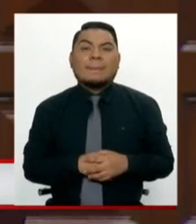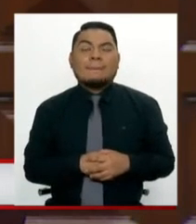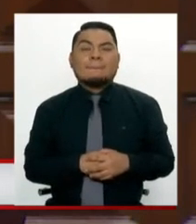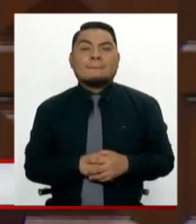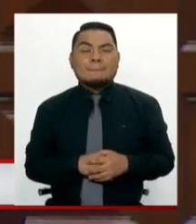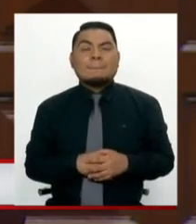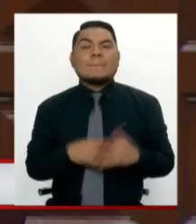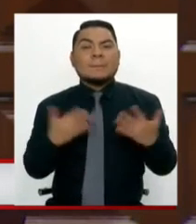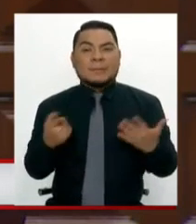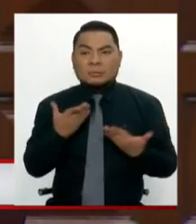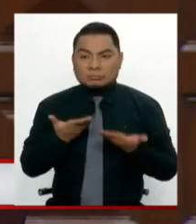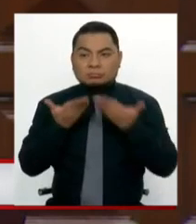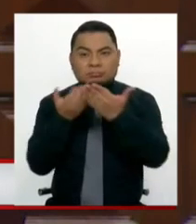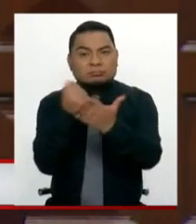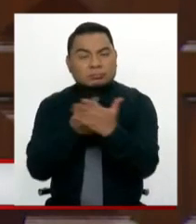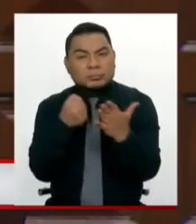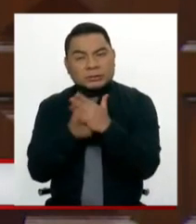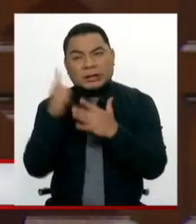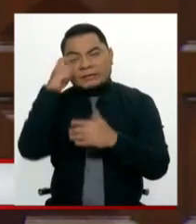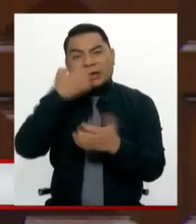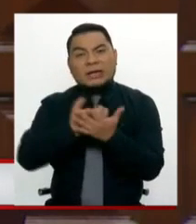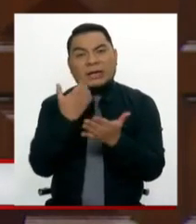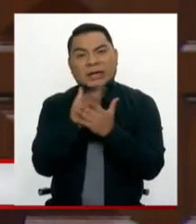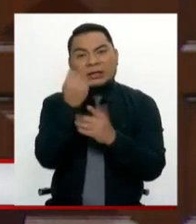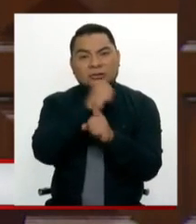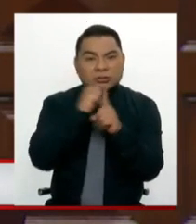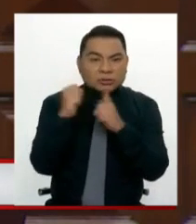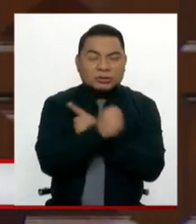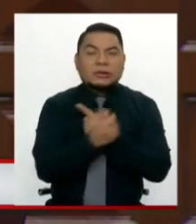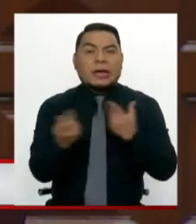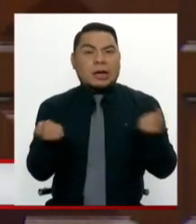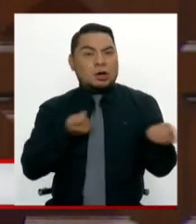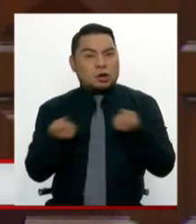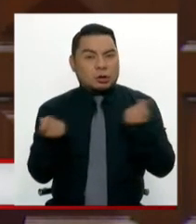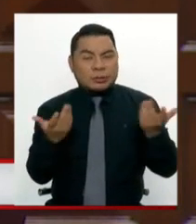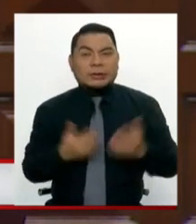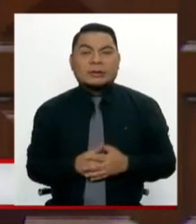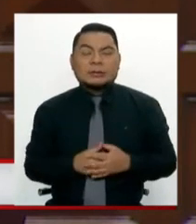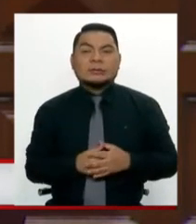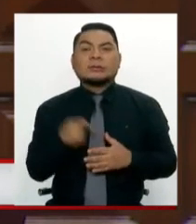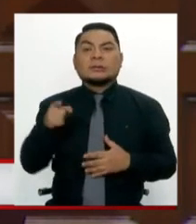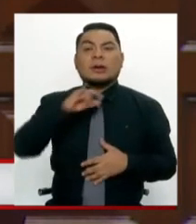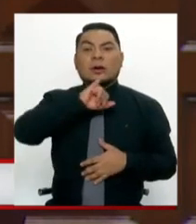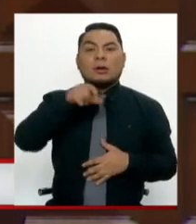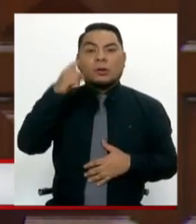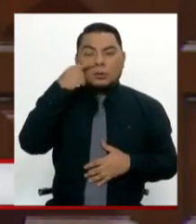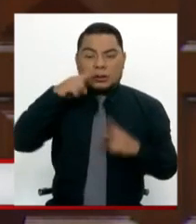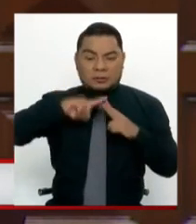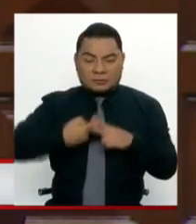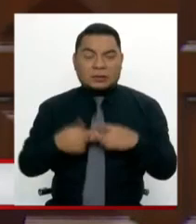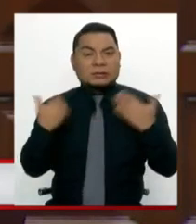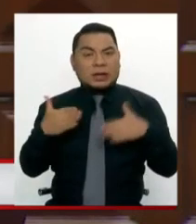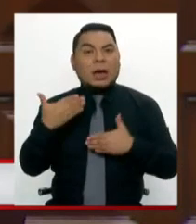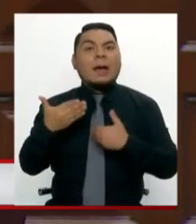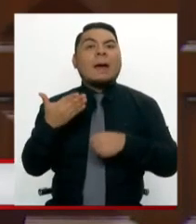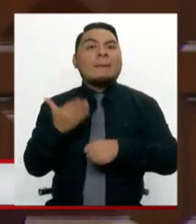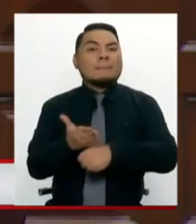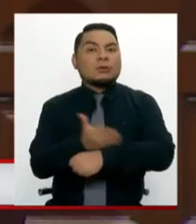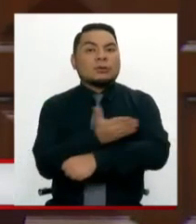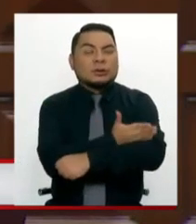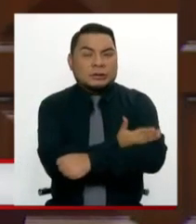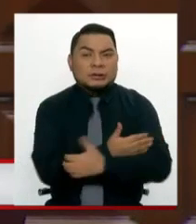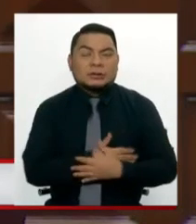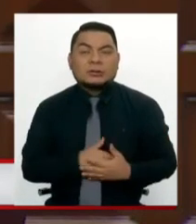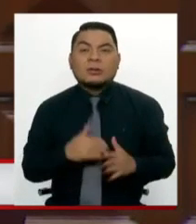Como contribución para enfrentar los retos económicos, sociales y de gobernabilidad, en junio se inició el proceso de